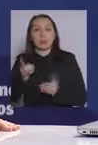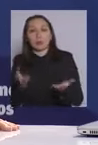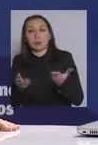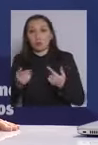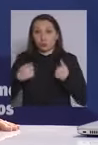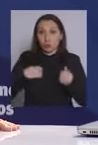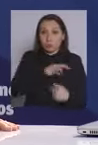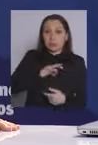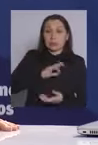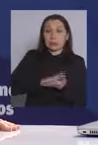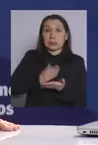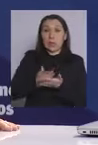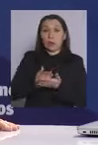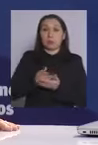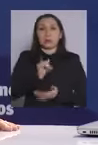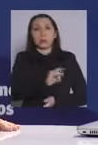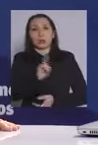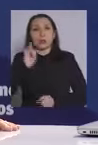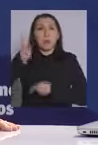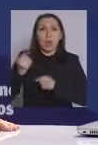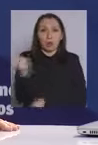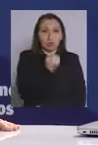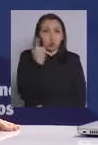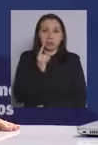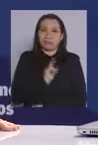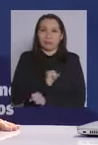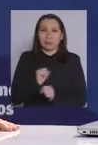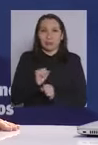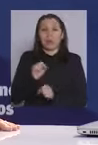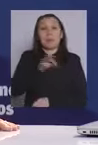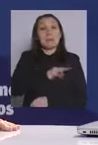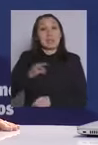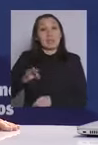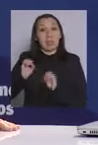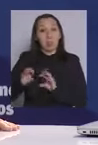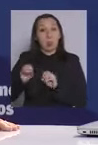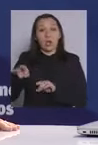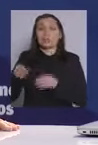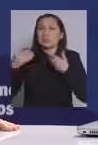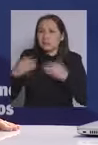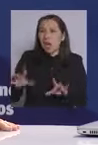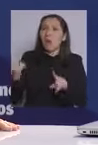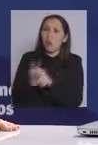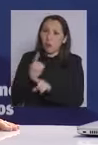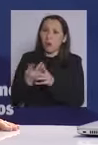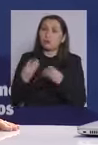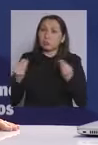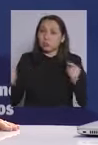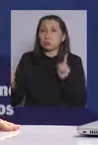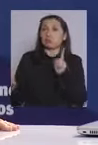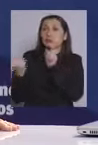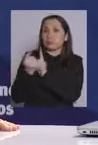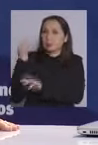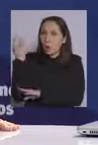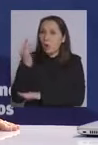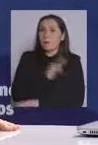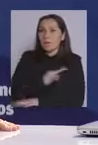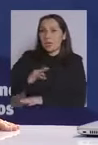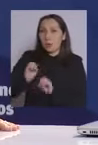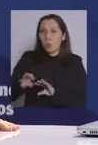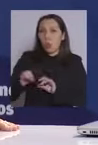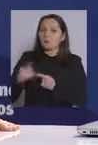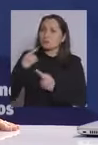por el Ministerio de Salud individualmente, pero el Ministerio de Educación, y lo hemos conversado muchas veces con el Ministro de